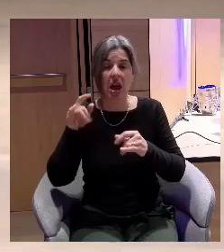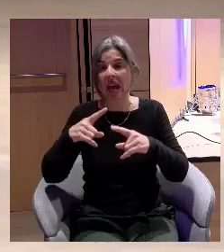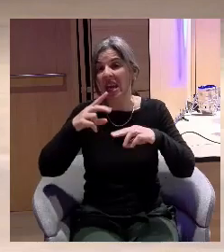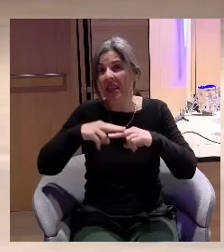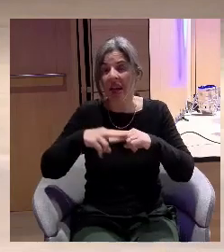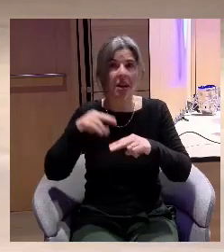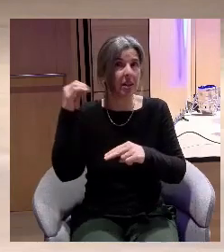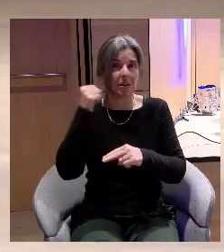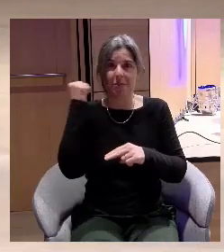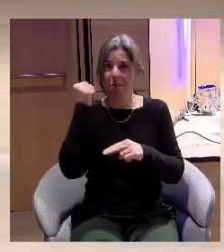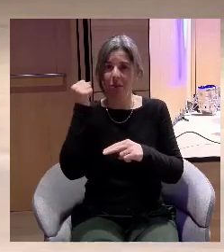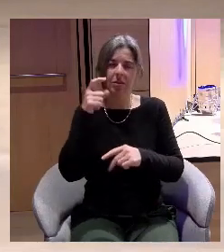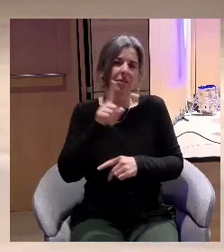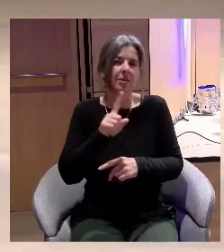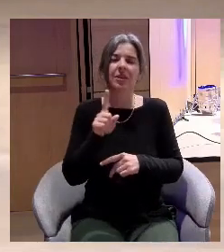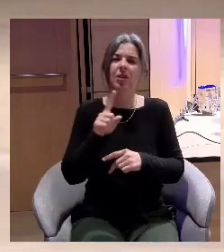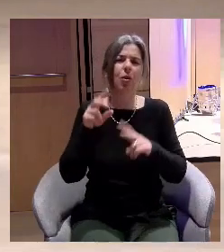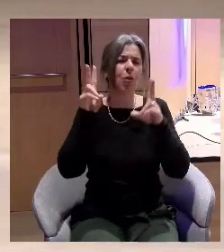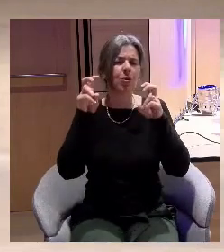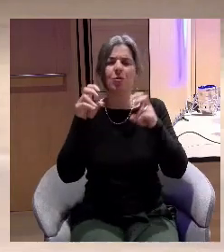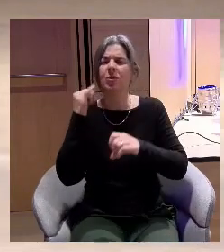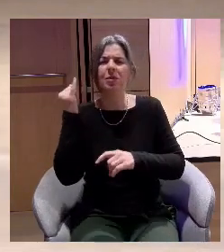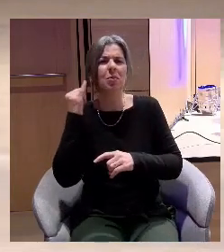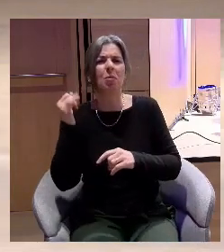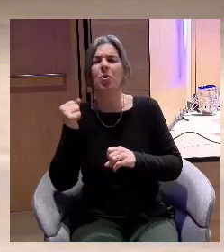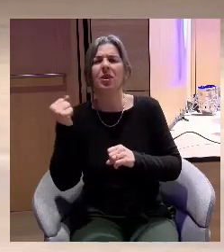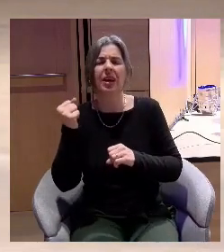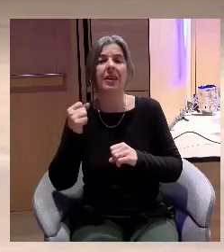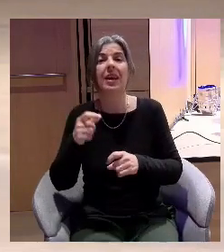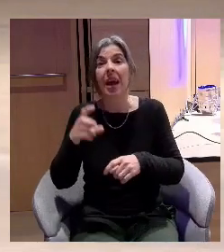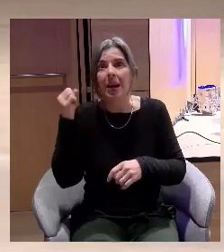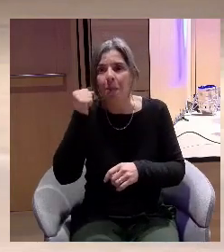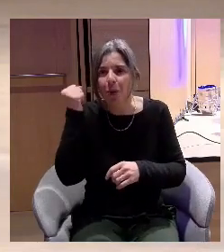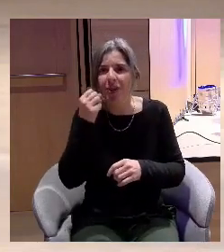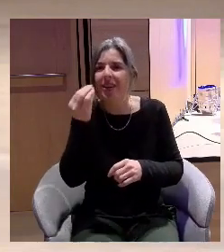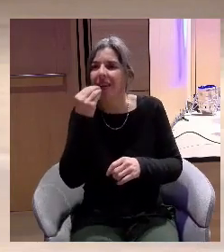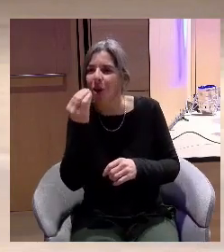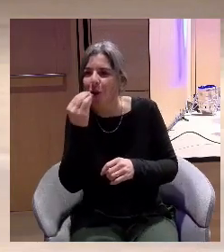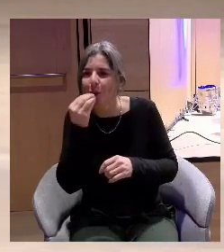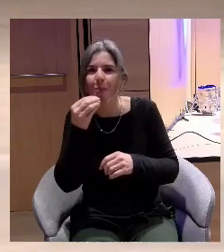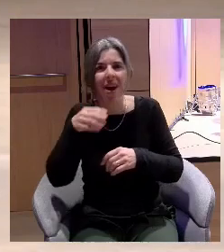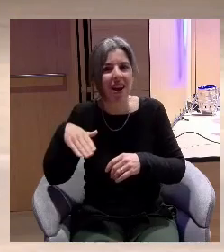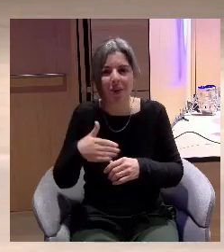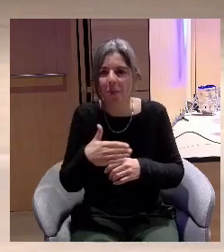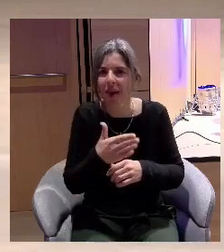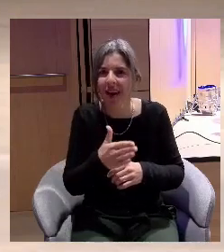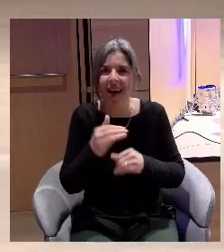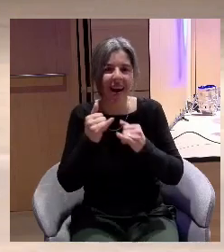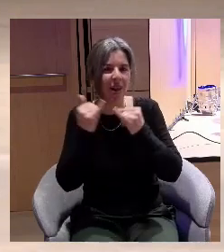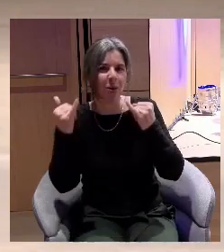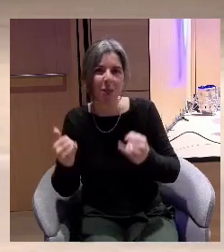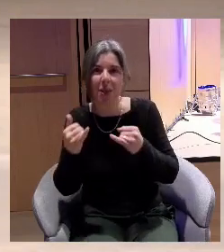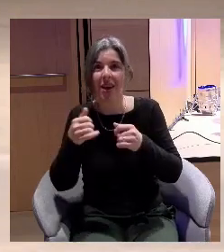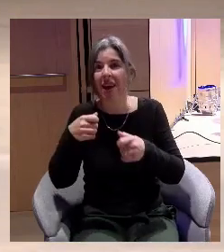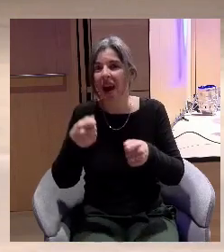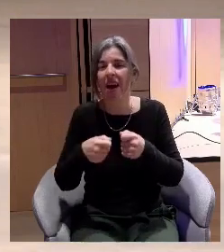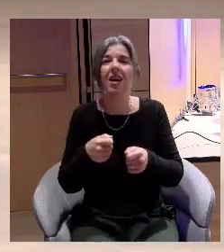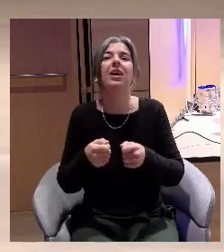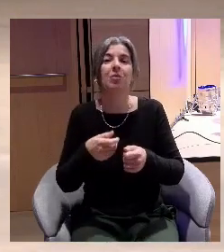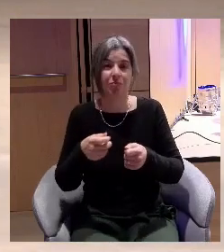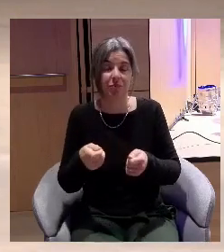la prioridad es tener el pescado del día, porque además se desayuna, se almuerza y se cena pescado, por